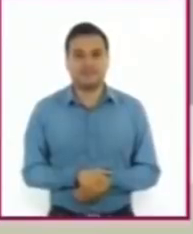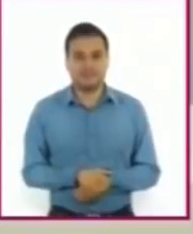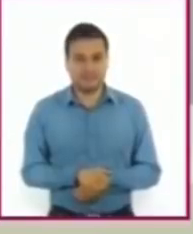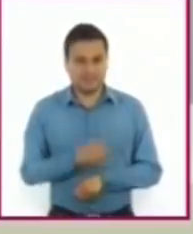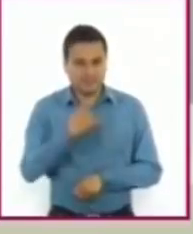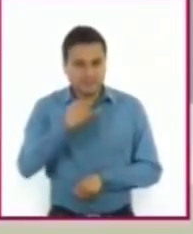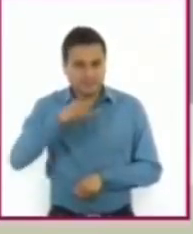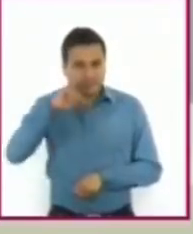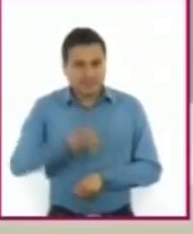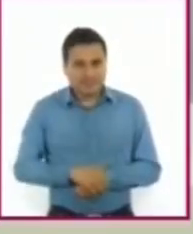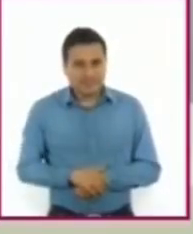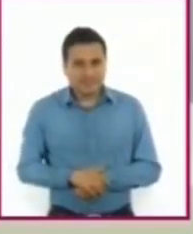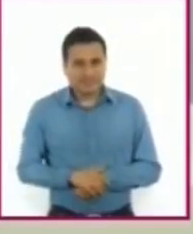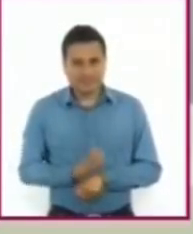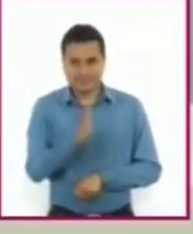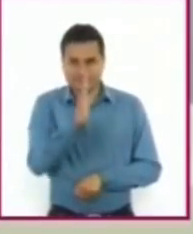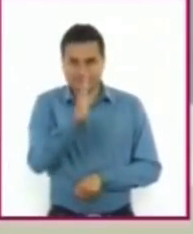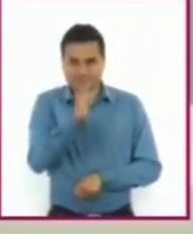Oh, sí lo hizo.